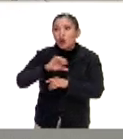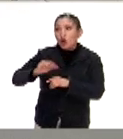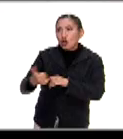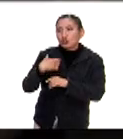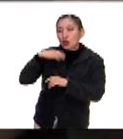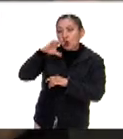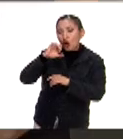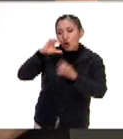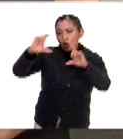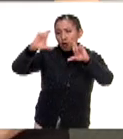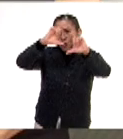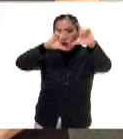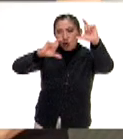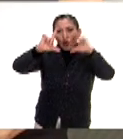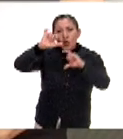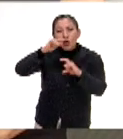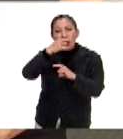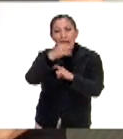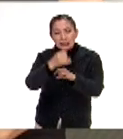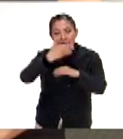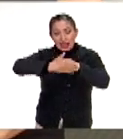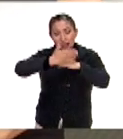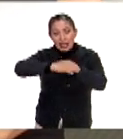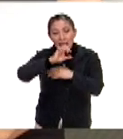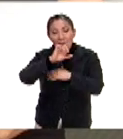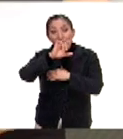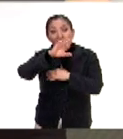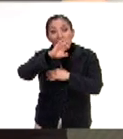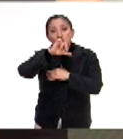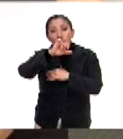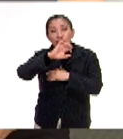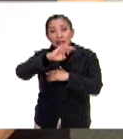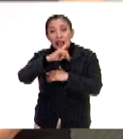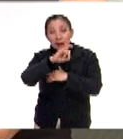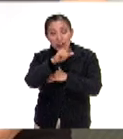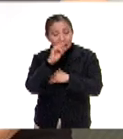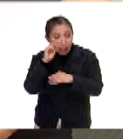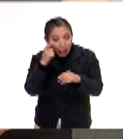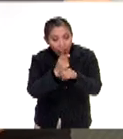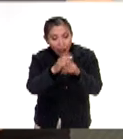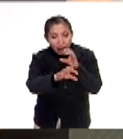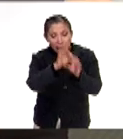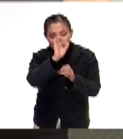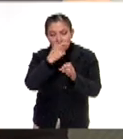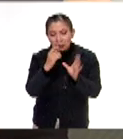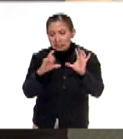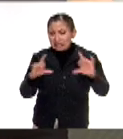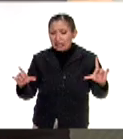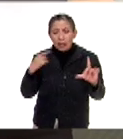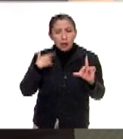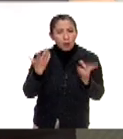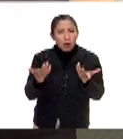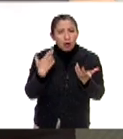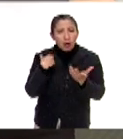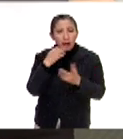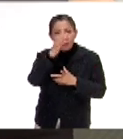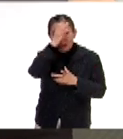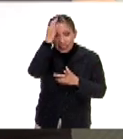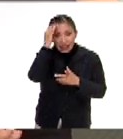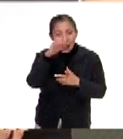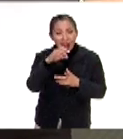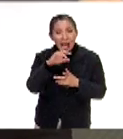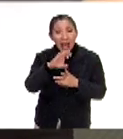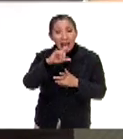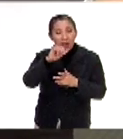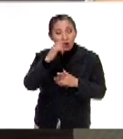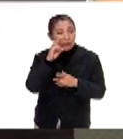un collage que apareció en el archivo de Carlos Chávez, que tenemos marcado como atribuido a Frida Kahlo